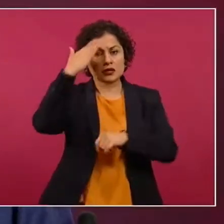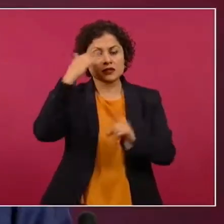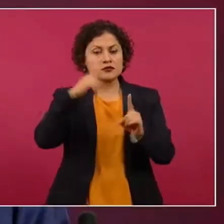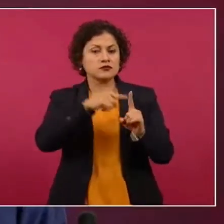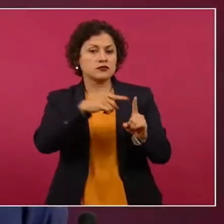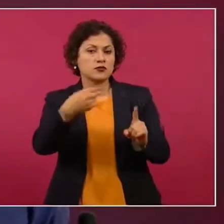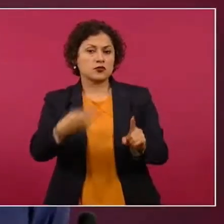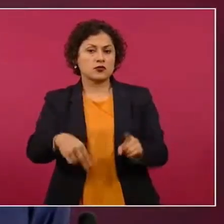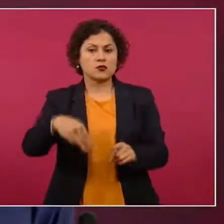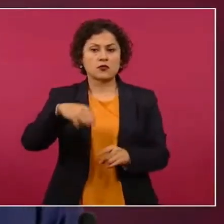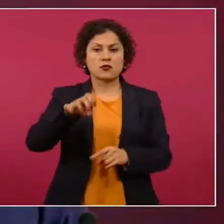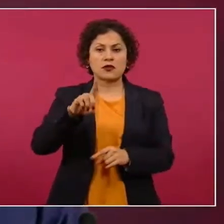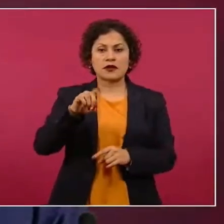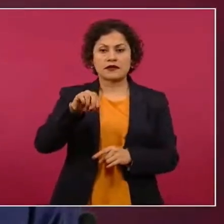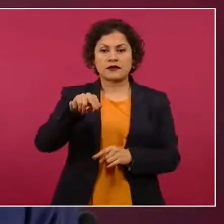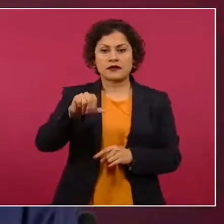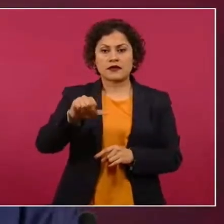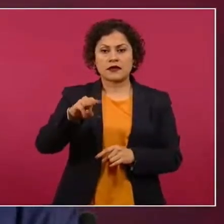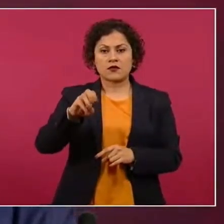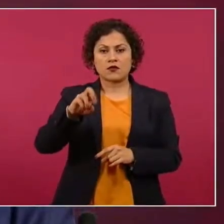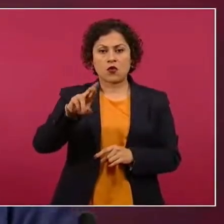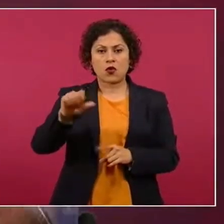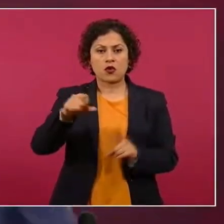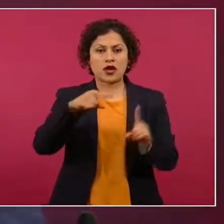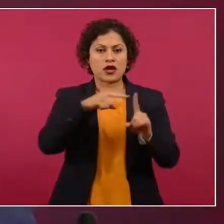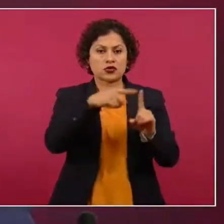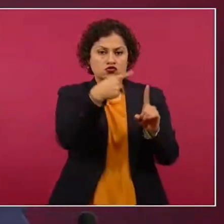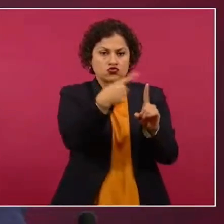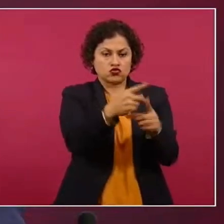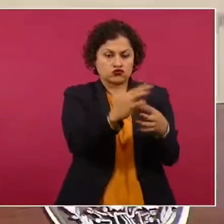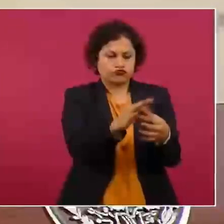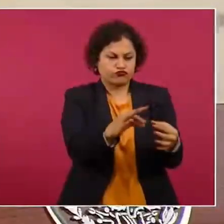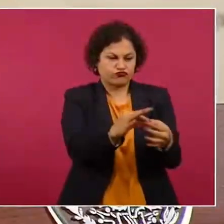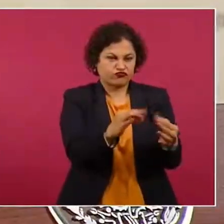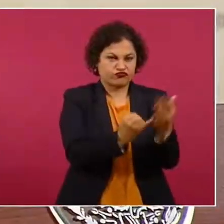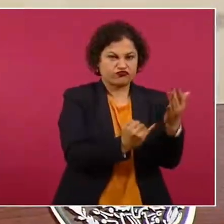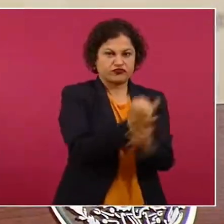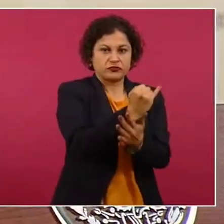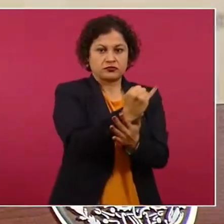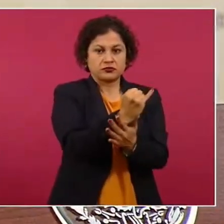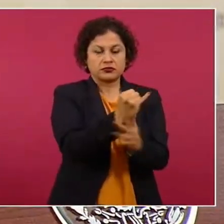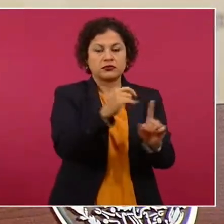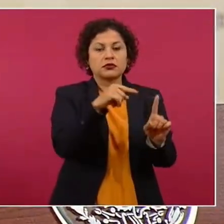que fue procurador y que trabajó